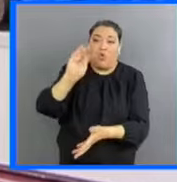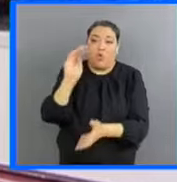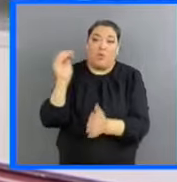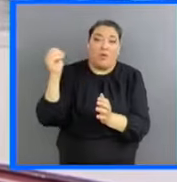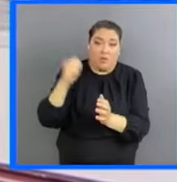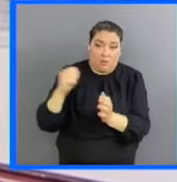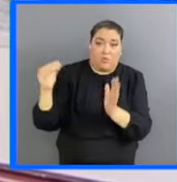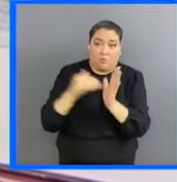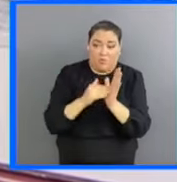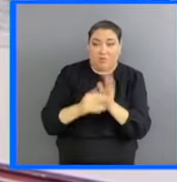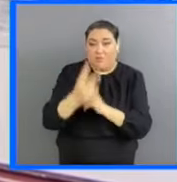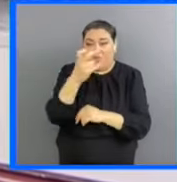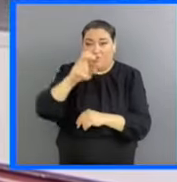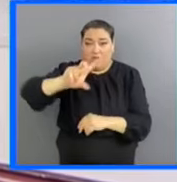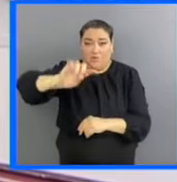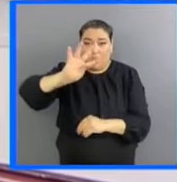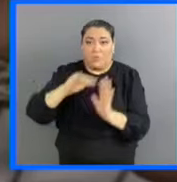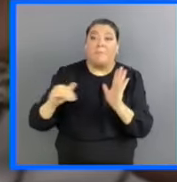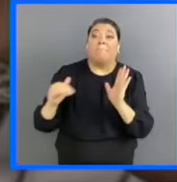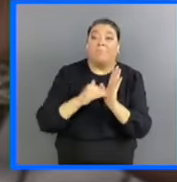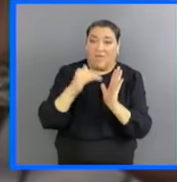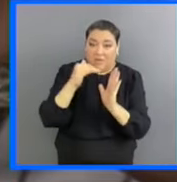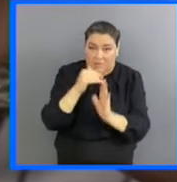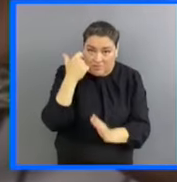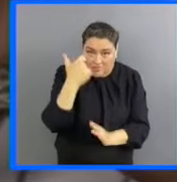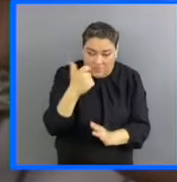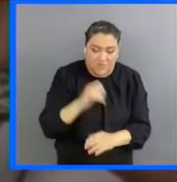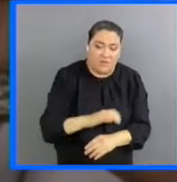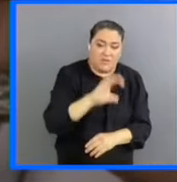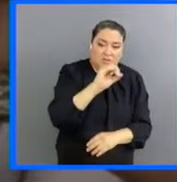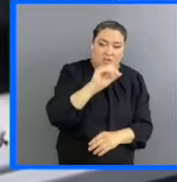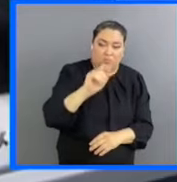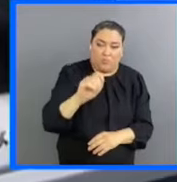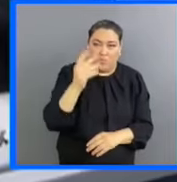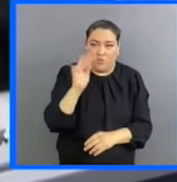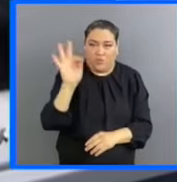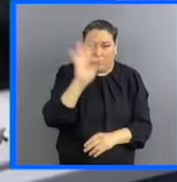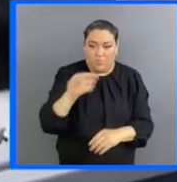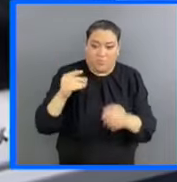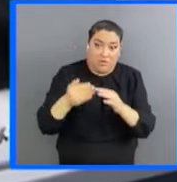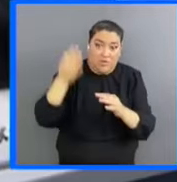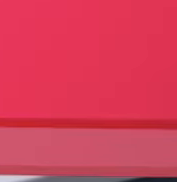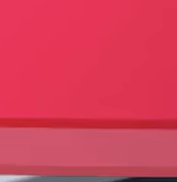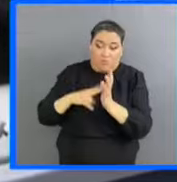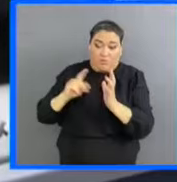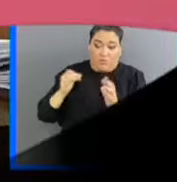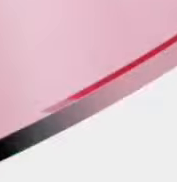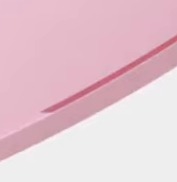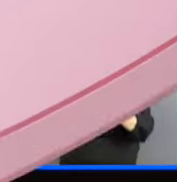99,234 millones de pesos, 0.4% más que en 2023.